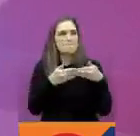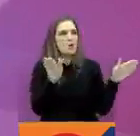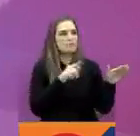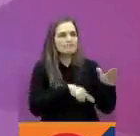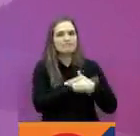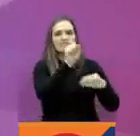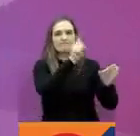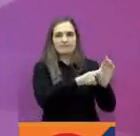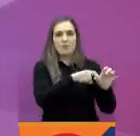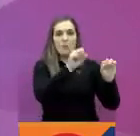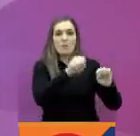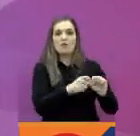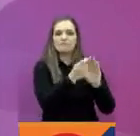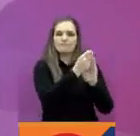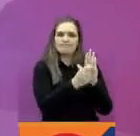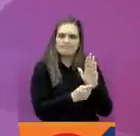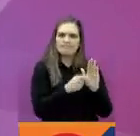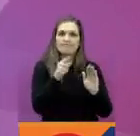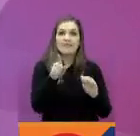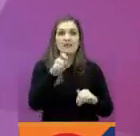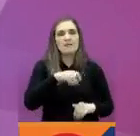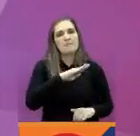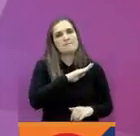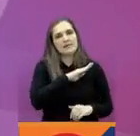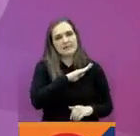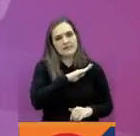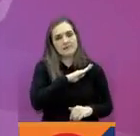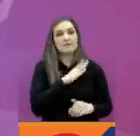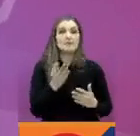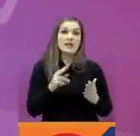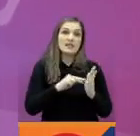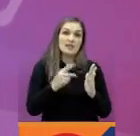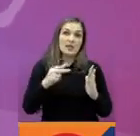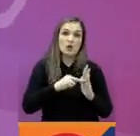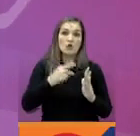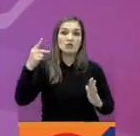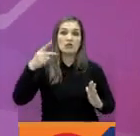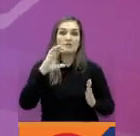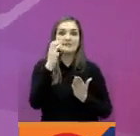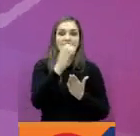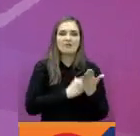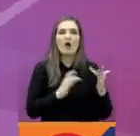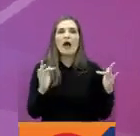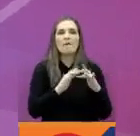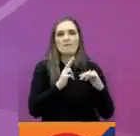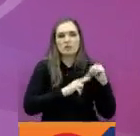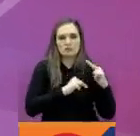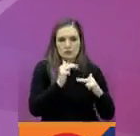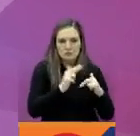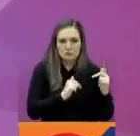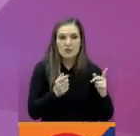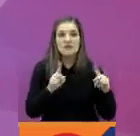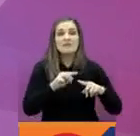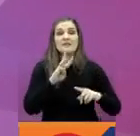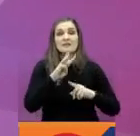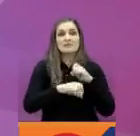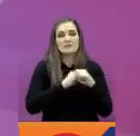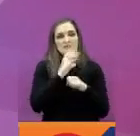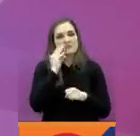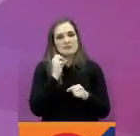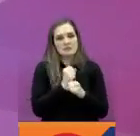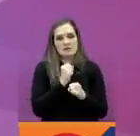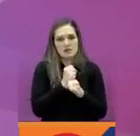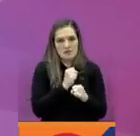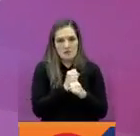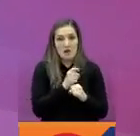las generalidades y requisitos como ser bachiller, técnico o tecnólogo con certificación en el área, contar con mínimo 3 años de experiencia